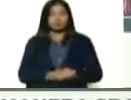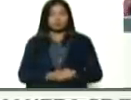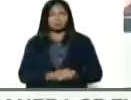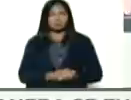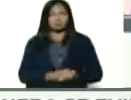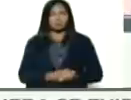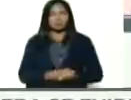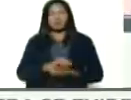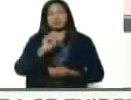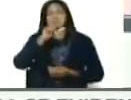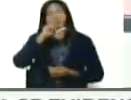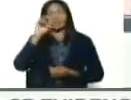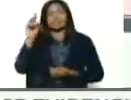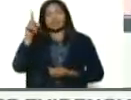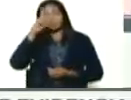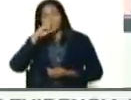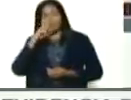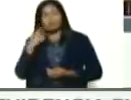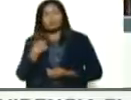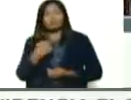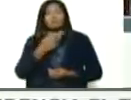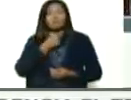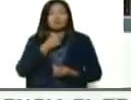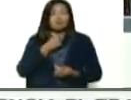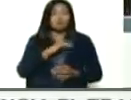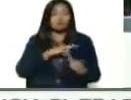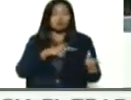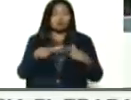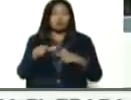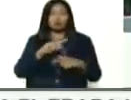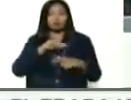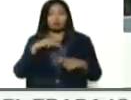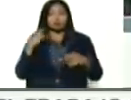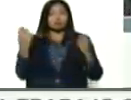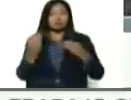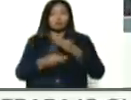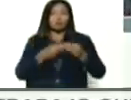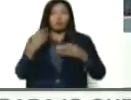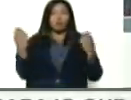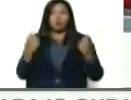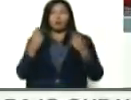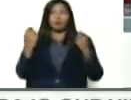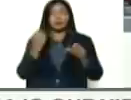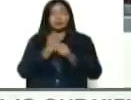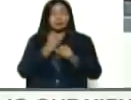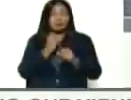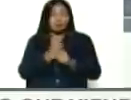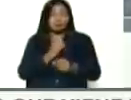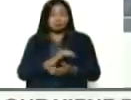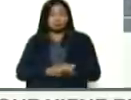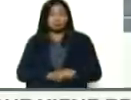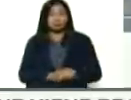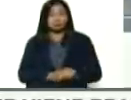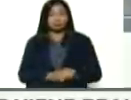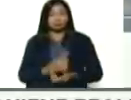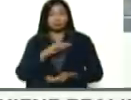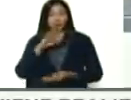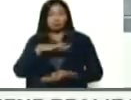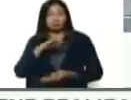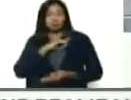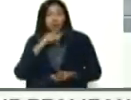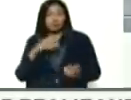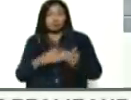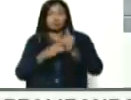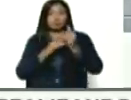tricentenario por eso me gusta ya hemos hecho varias jornadas así de trabajo donde está en pleno la